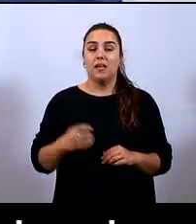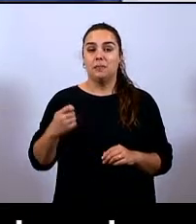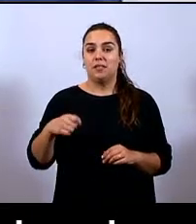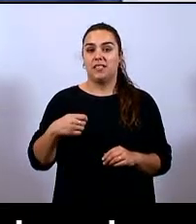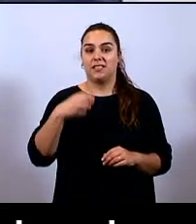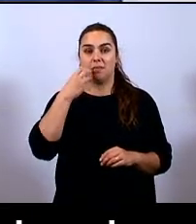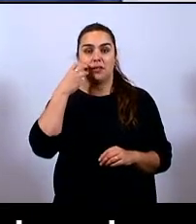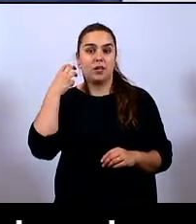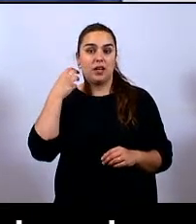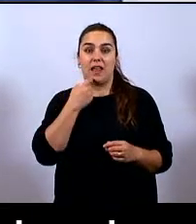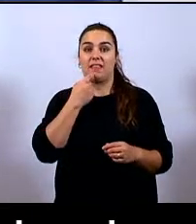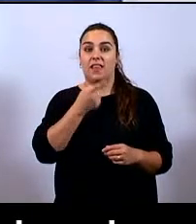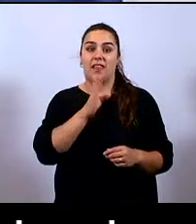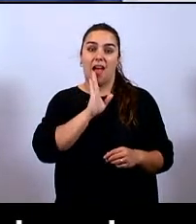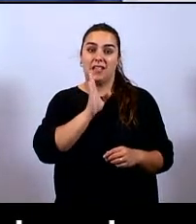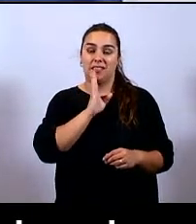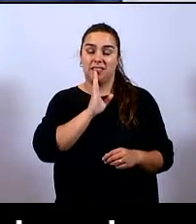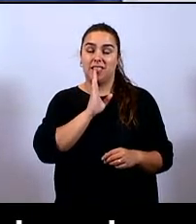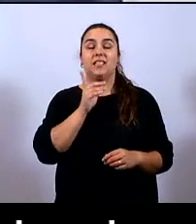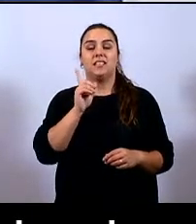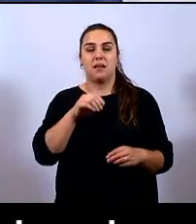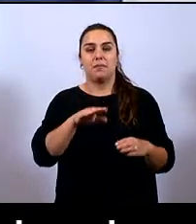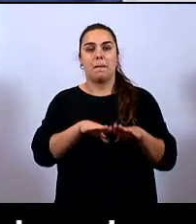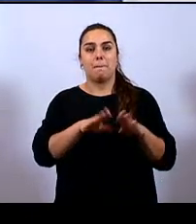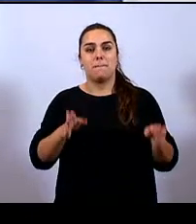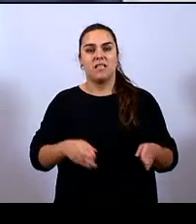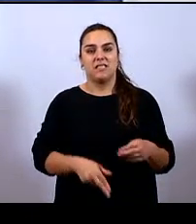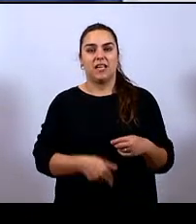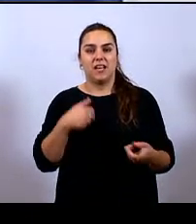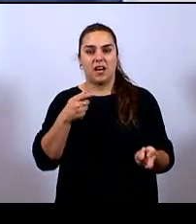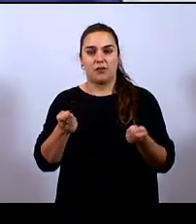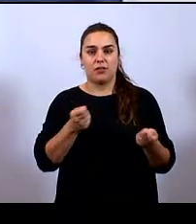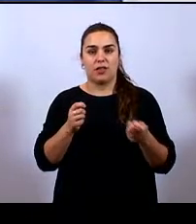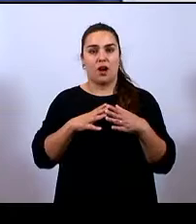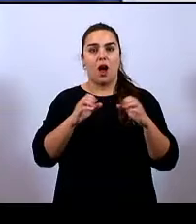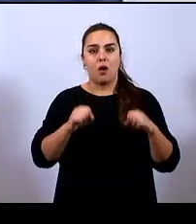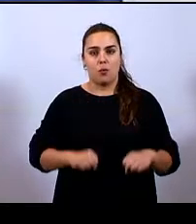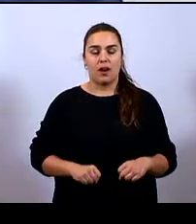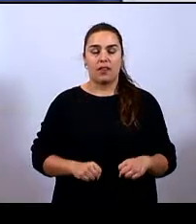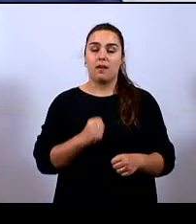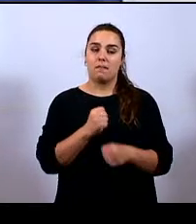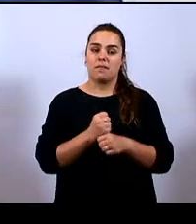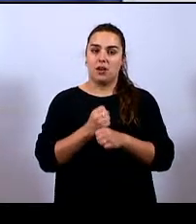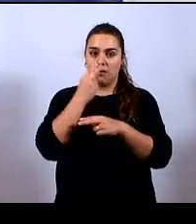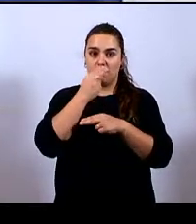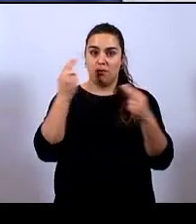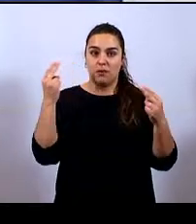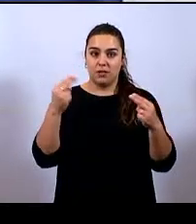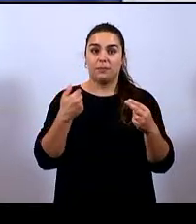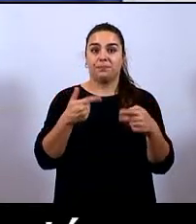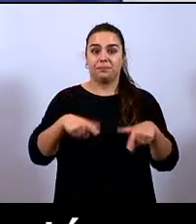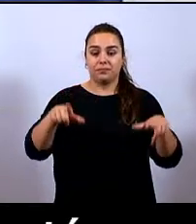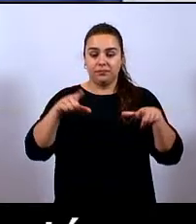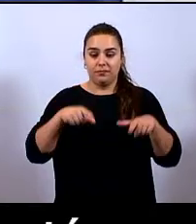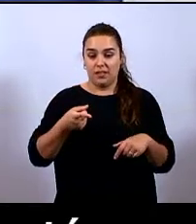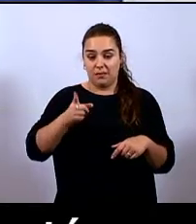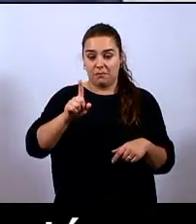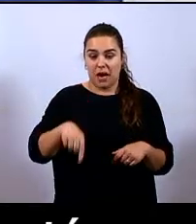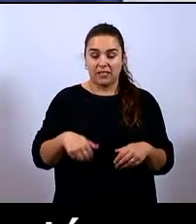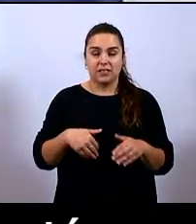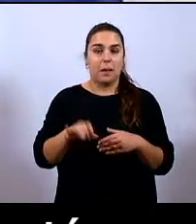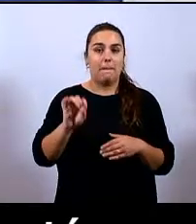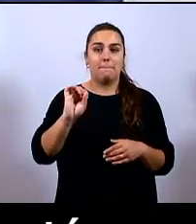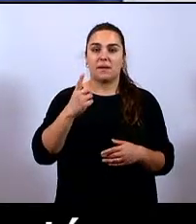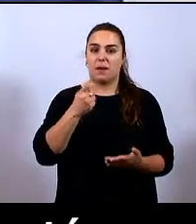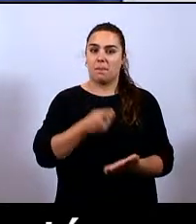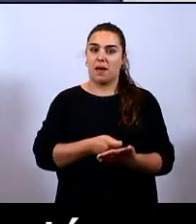María Guardiola y tras ser acordado con la Mesa General de Negociación, los empleados públicos recibirán en la nómina de este mes el primer pago